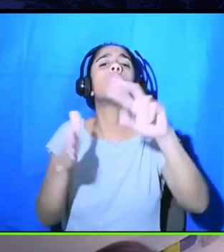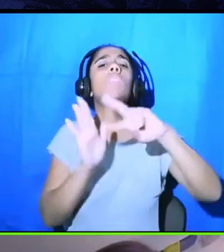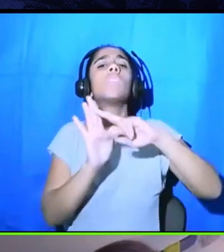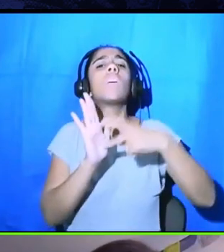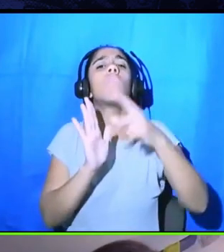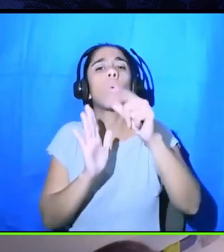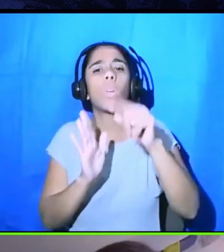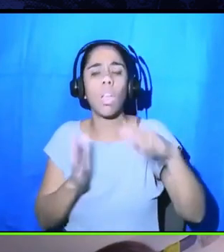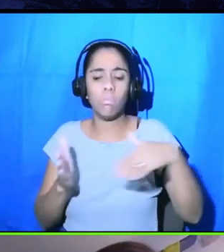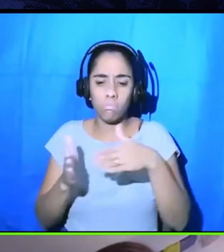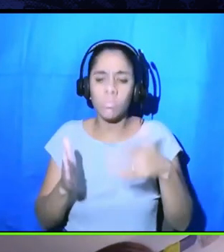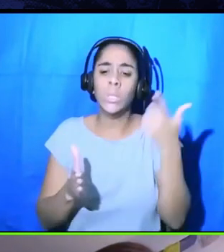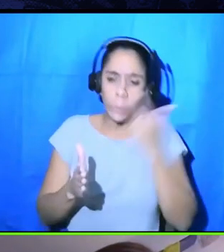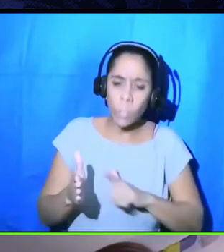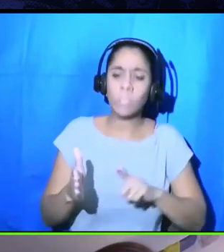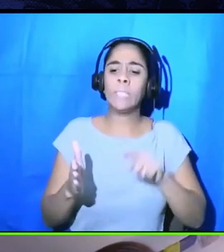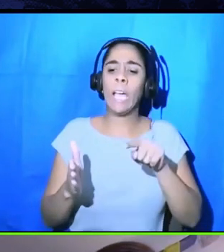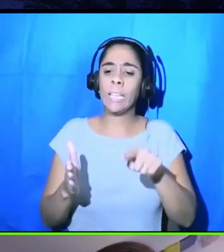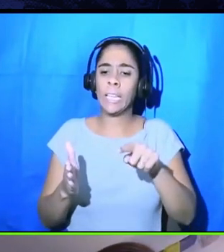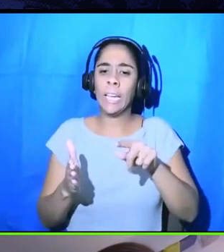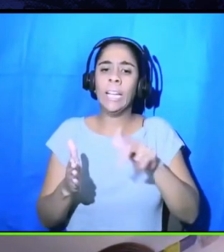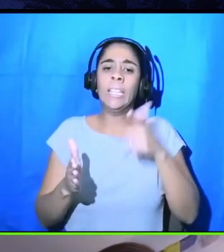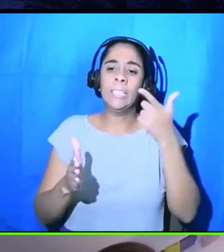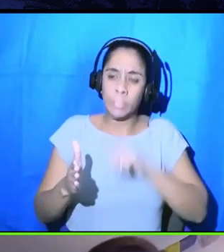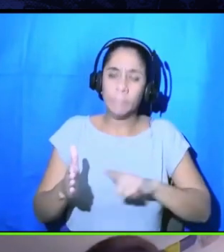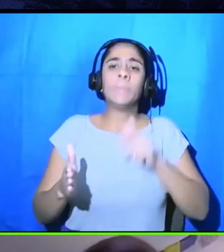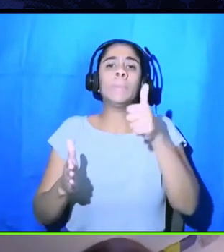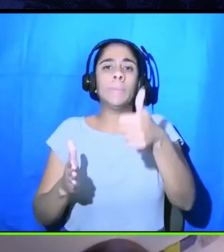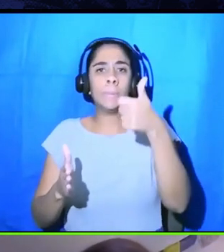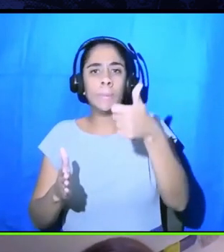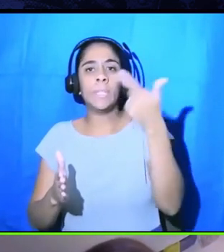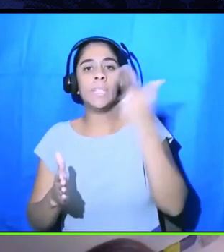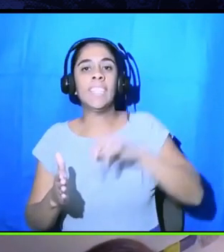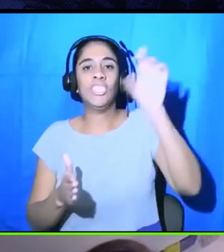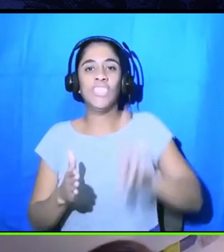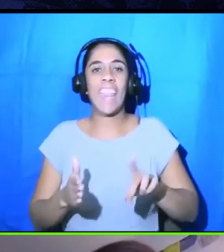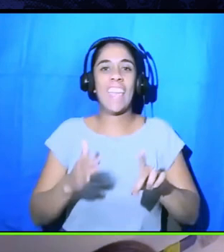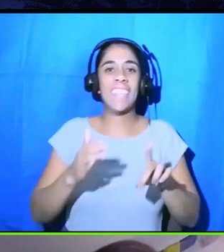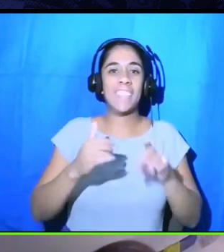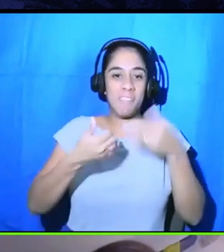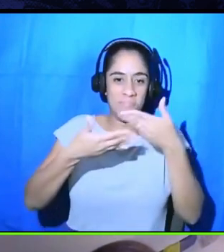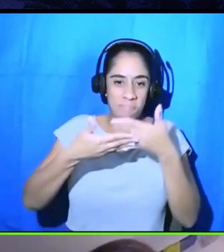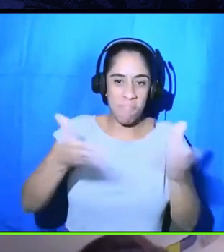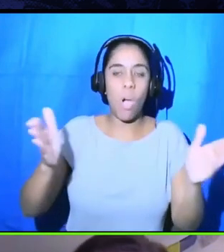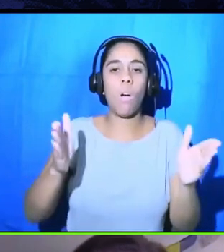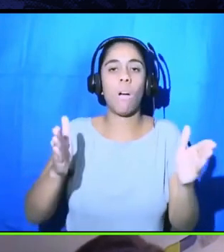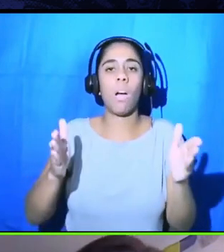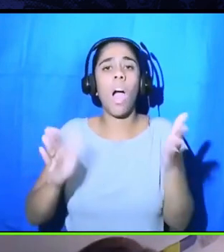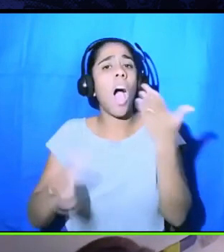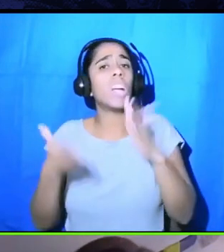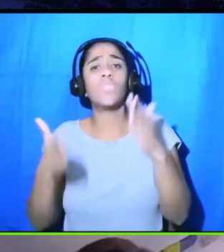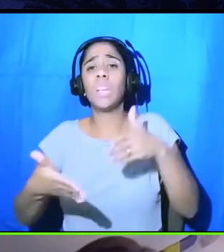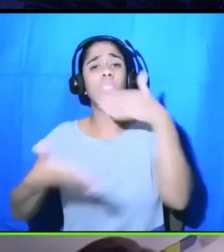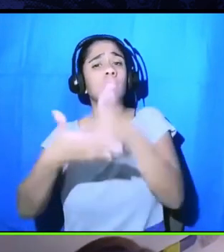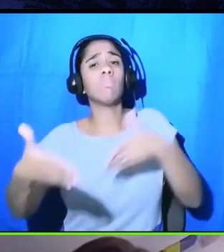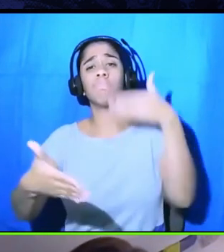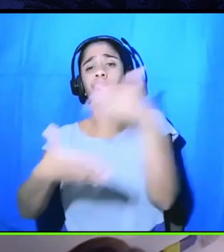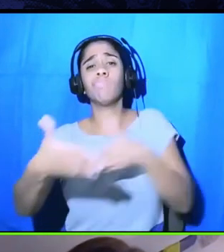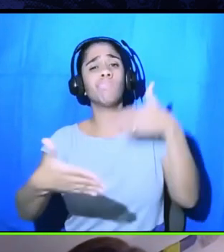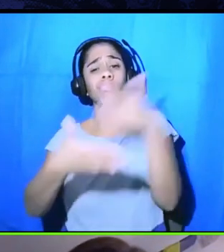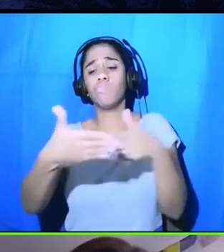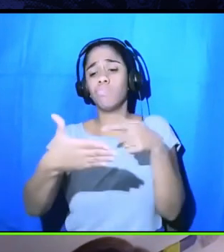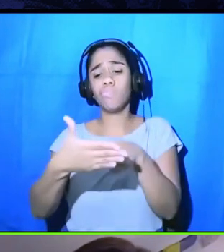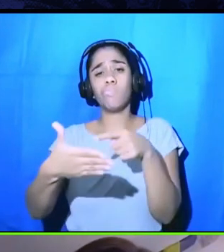educación y podemos partir de inmediato o muchos dicen que las constituciones son procesos y que a veces toman una generación